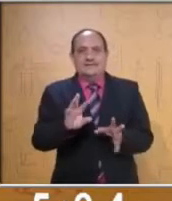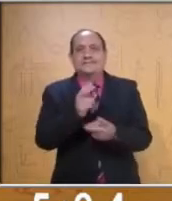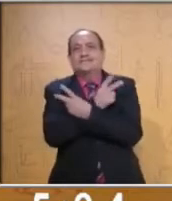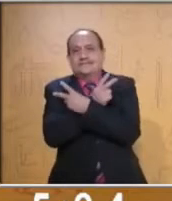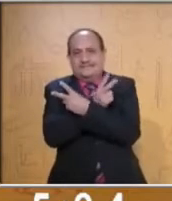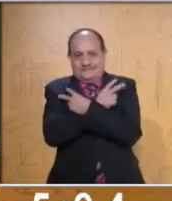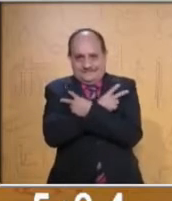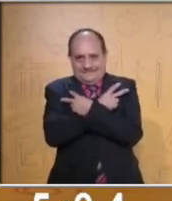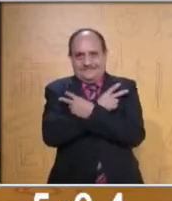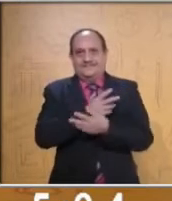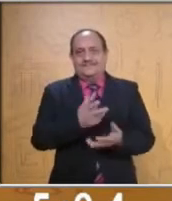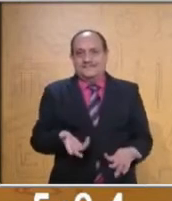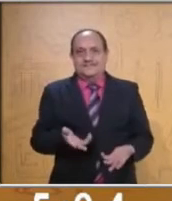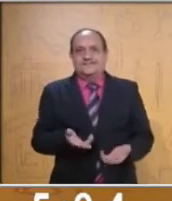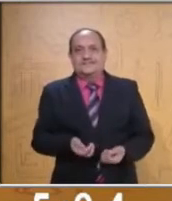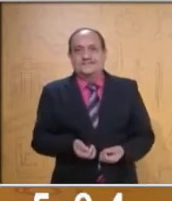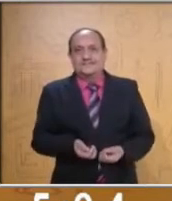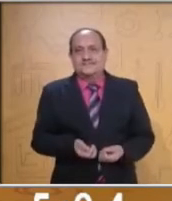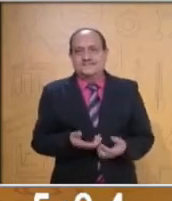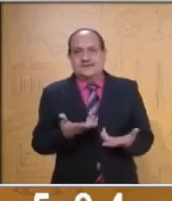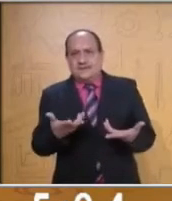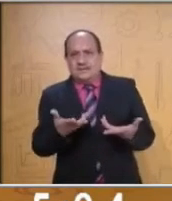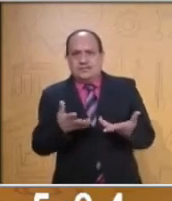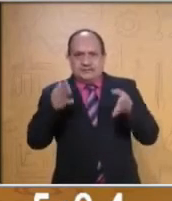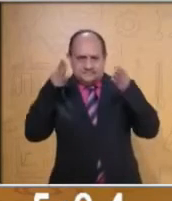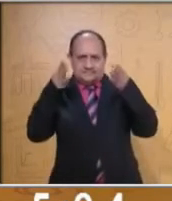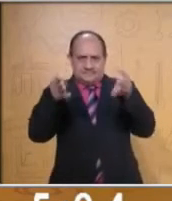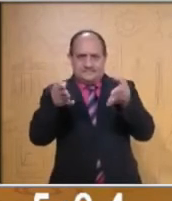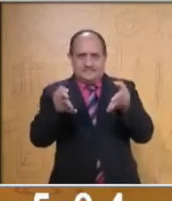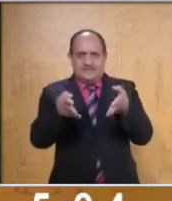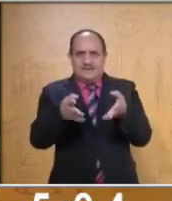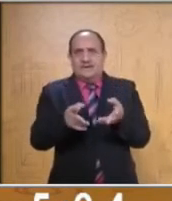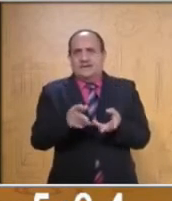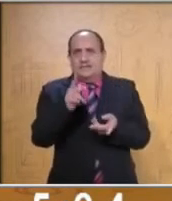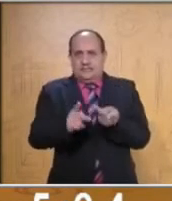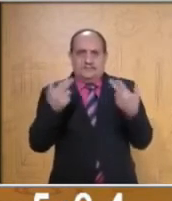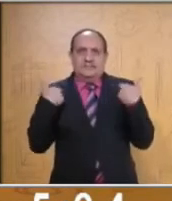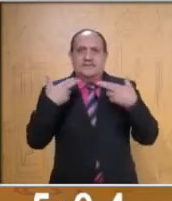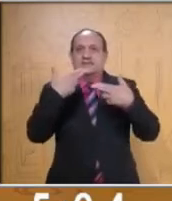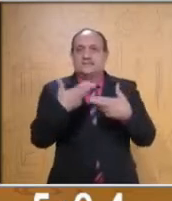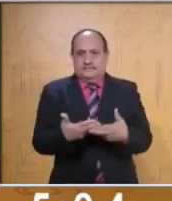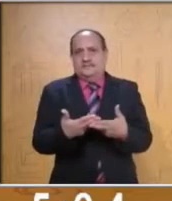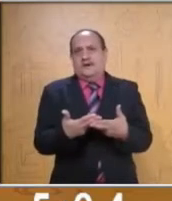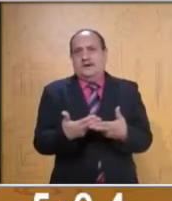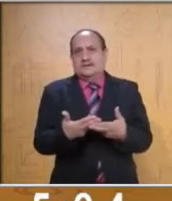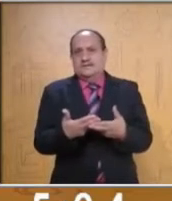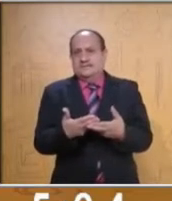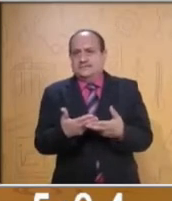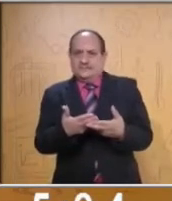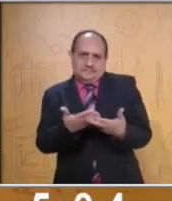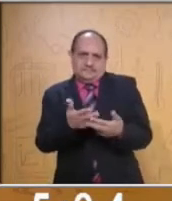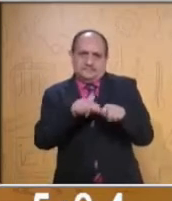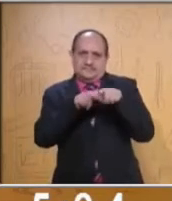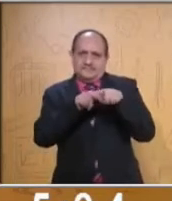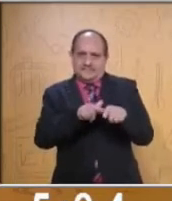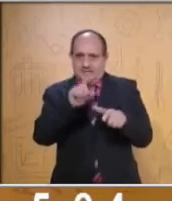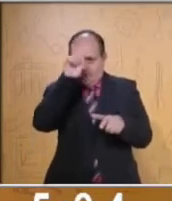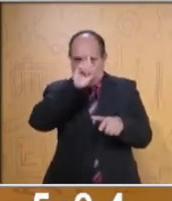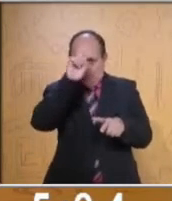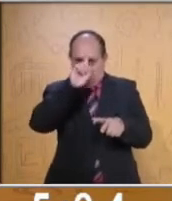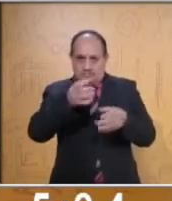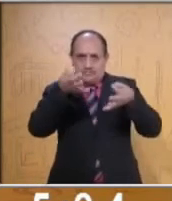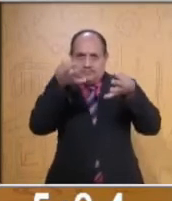manera pues orientándonos por parte de nuestros maestros de alguna manera más